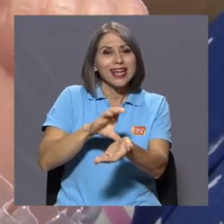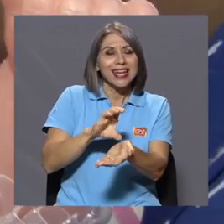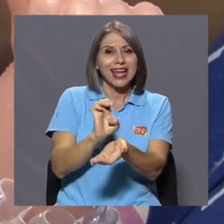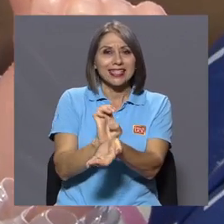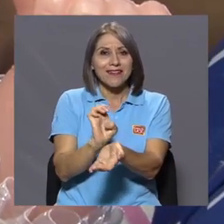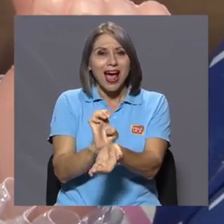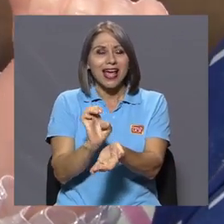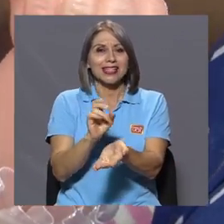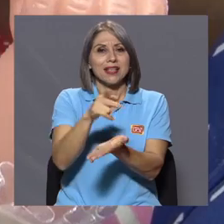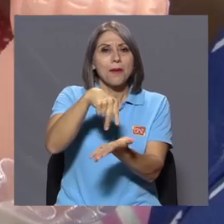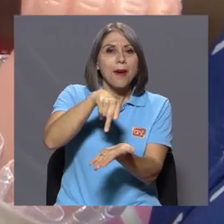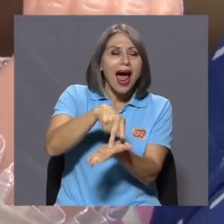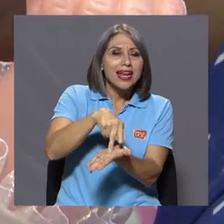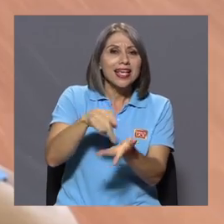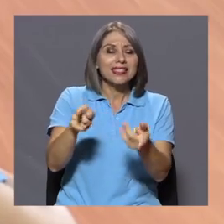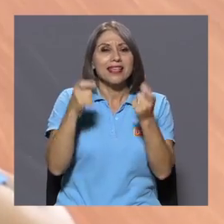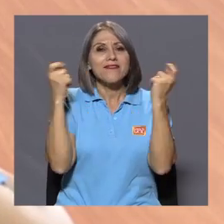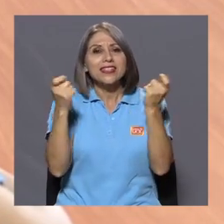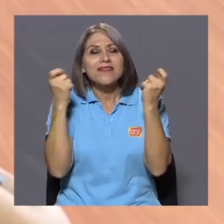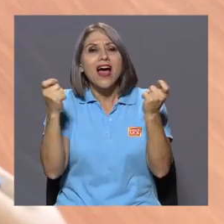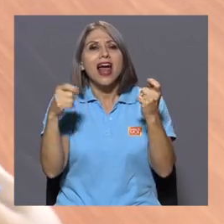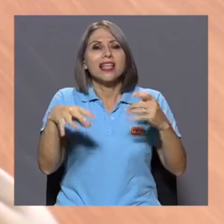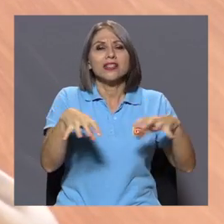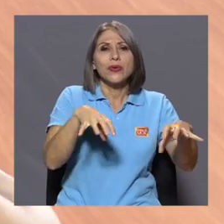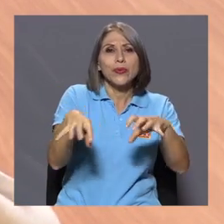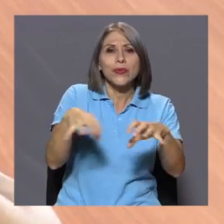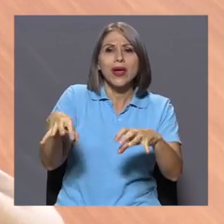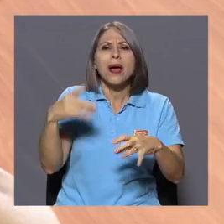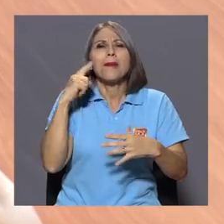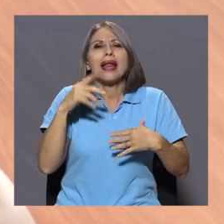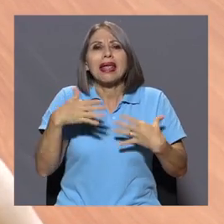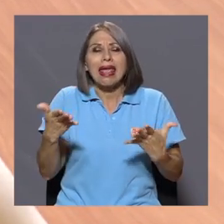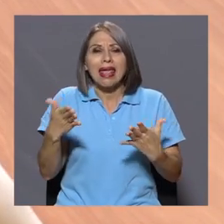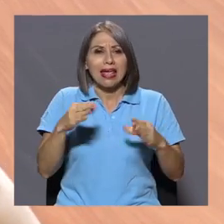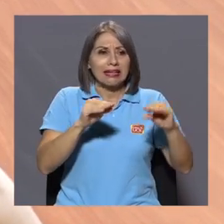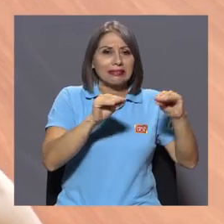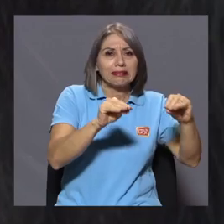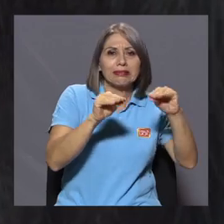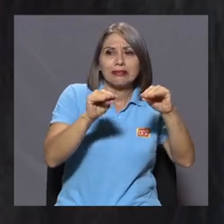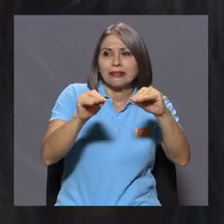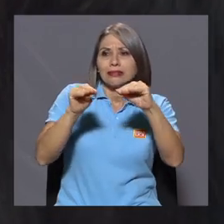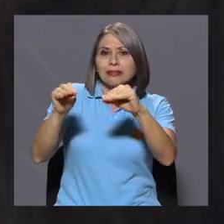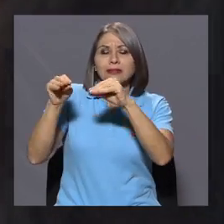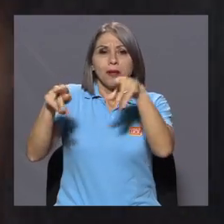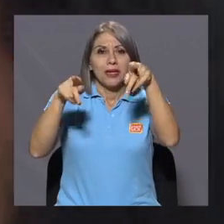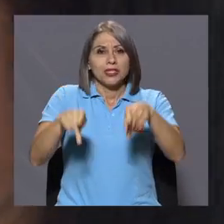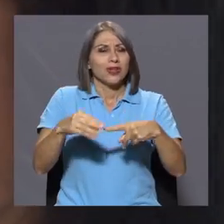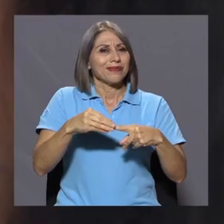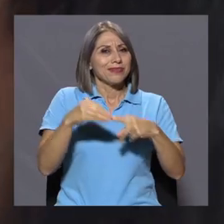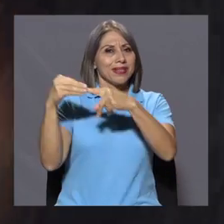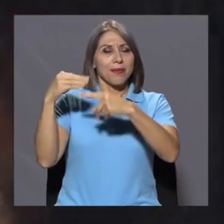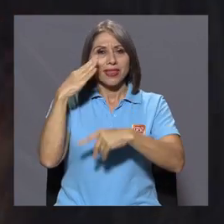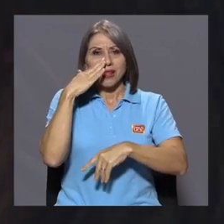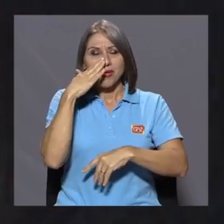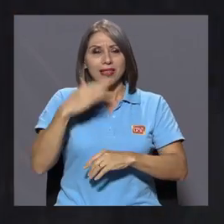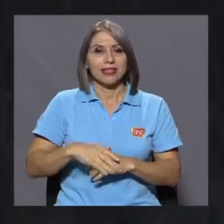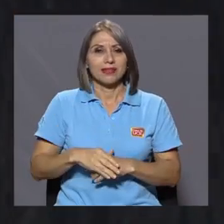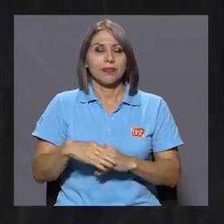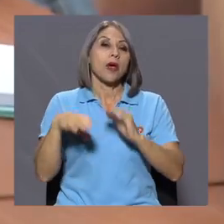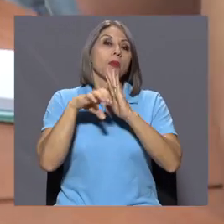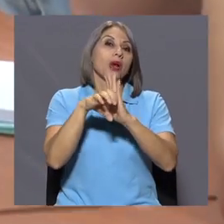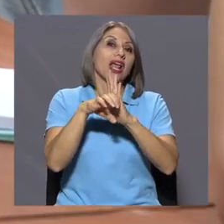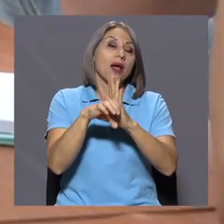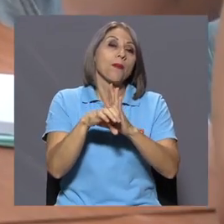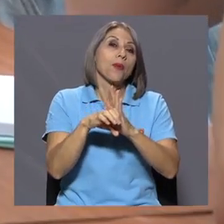EBAIS, parques y festivales con el fin de educar a la población y sobre todo a las madres. Aspectos como